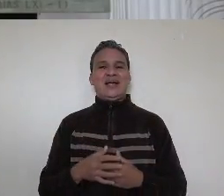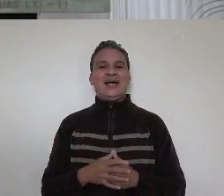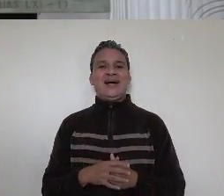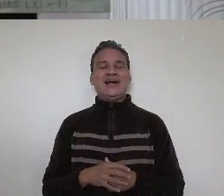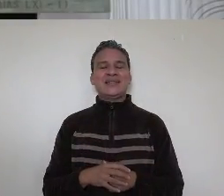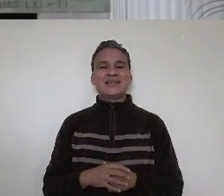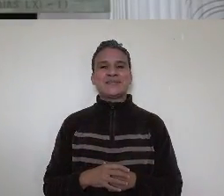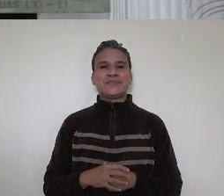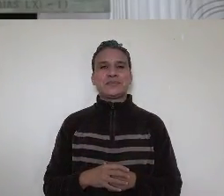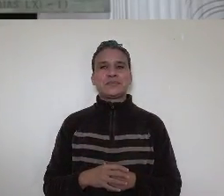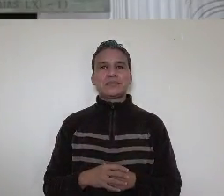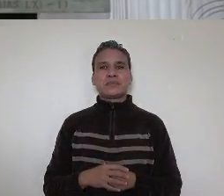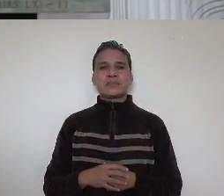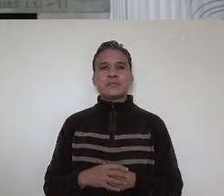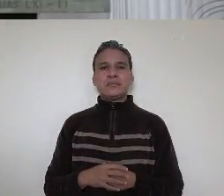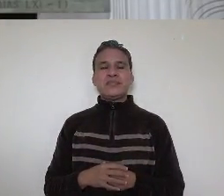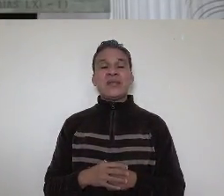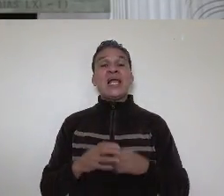voluntad.